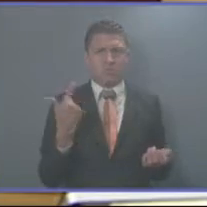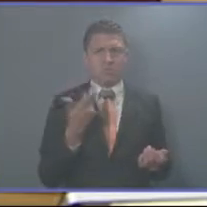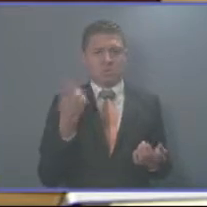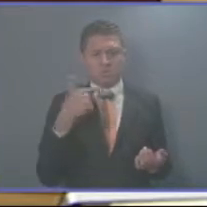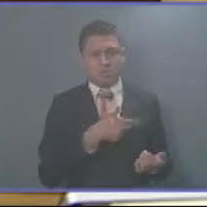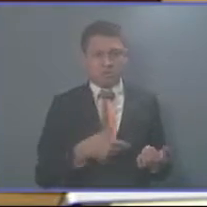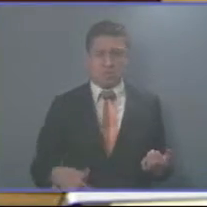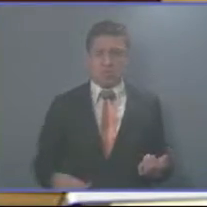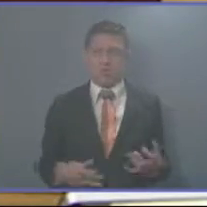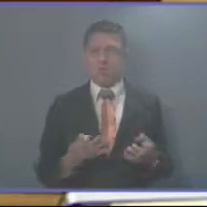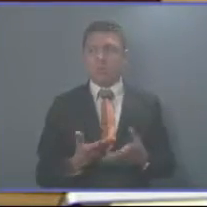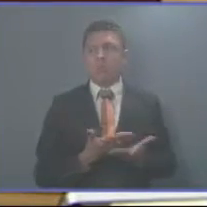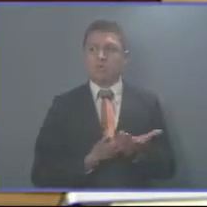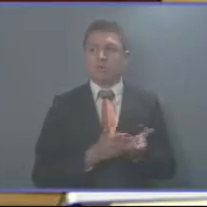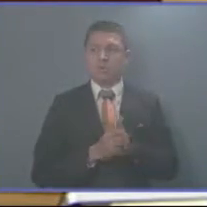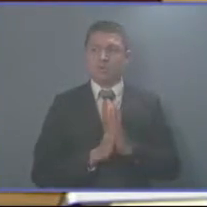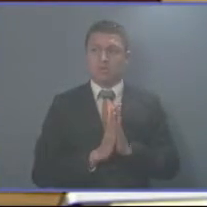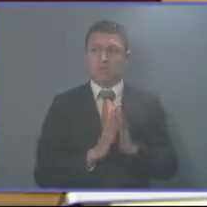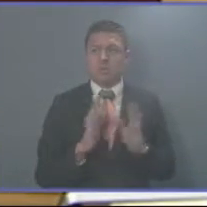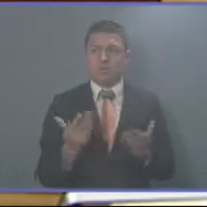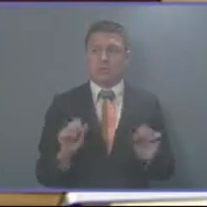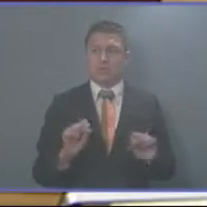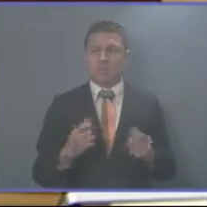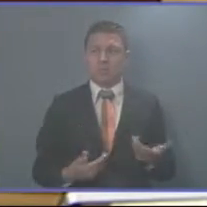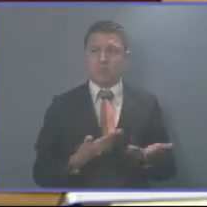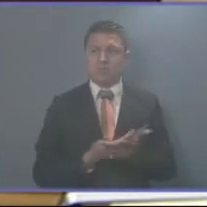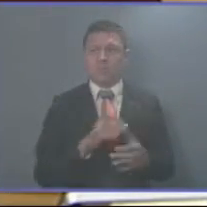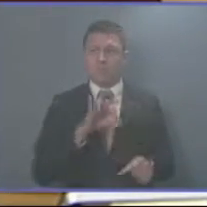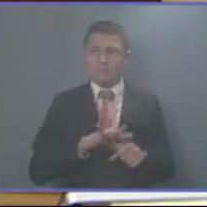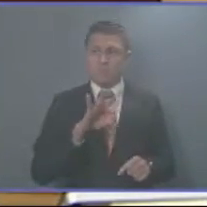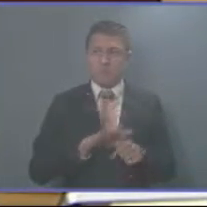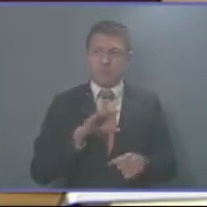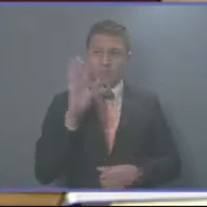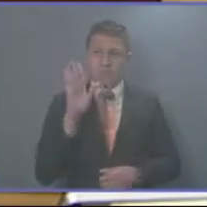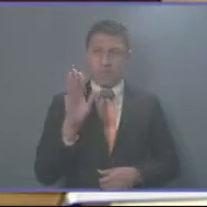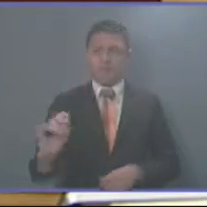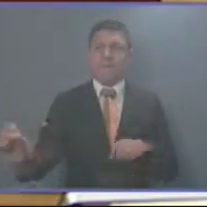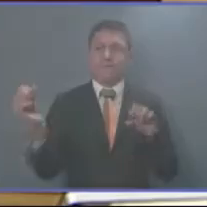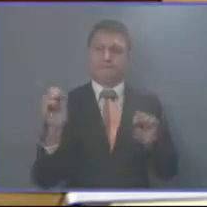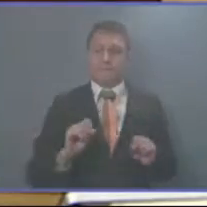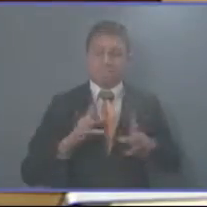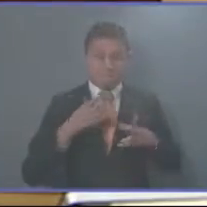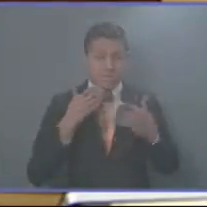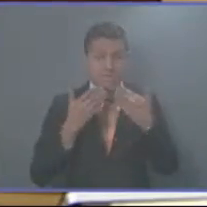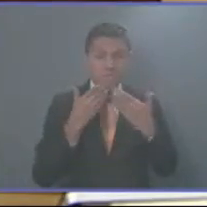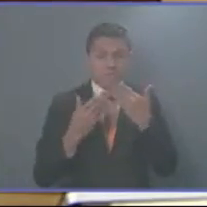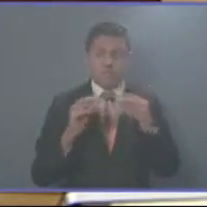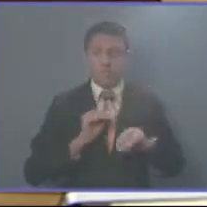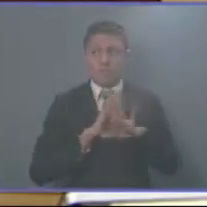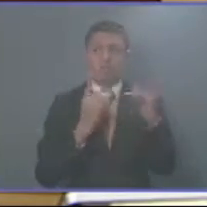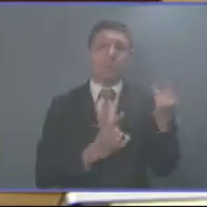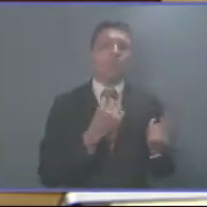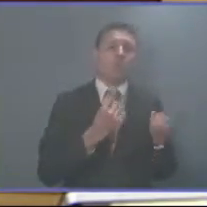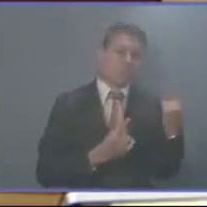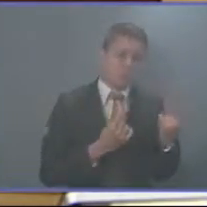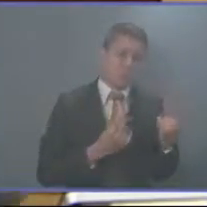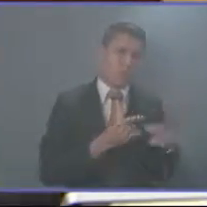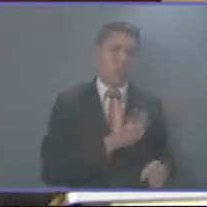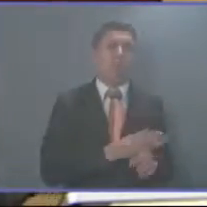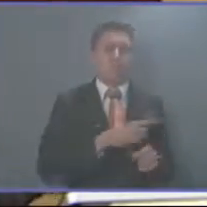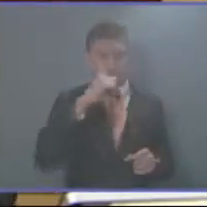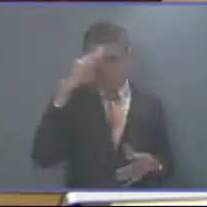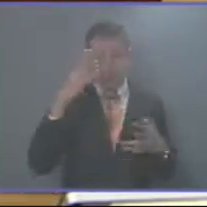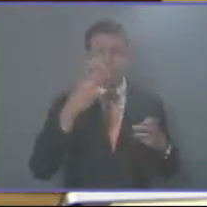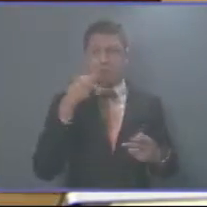presidente, pedimos que se someta a votación esto para que quede claro qué partidos están interesados en